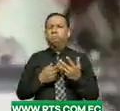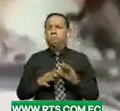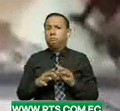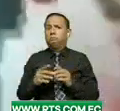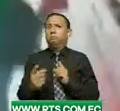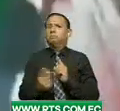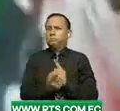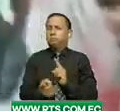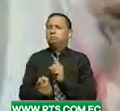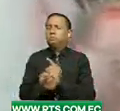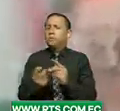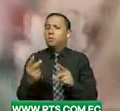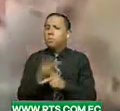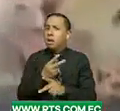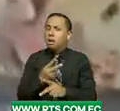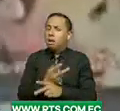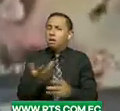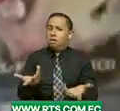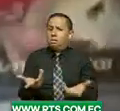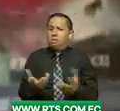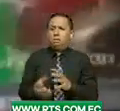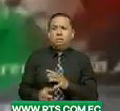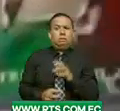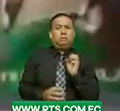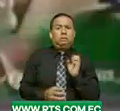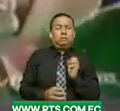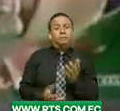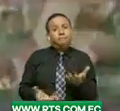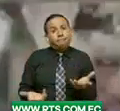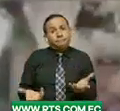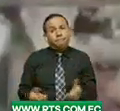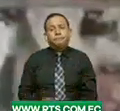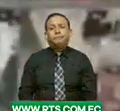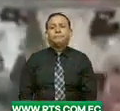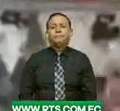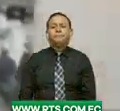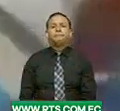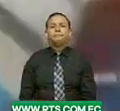enfrentar esos peligros o a veces retroceder. Informó Julio César Saúl.